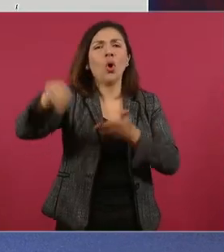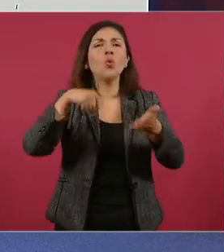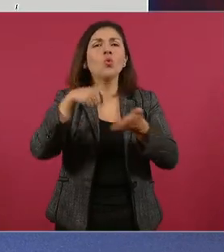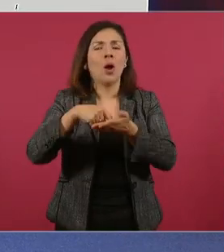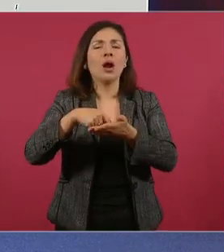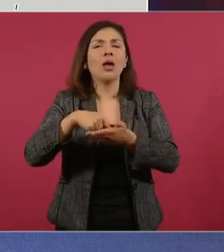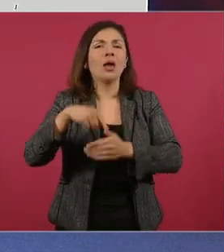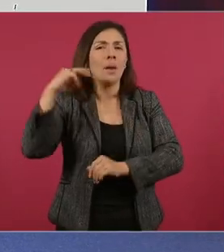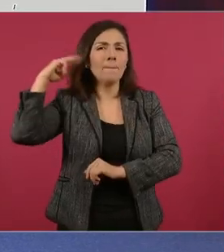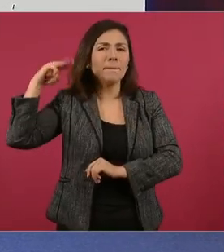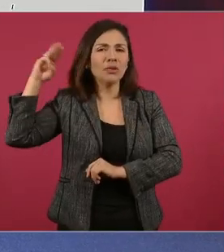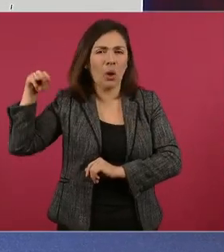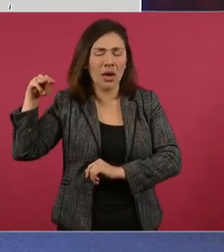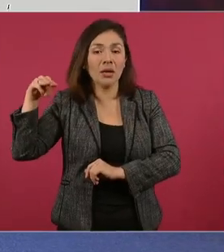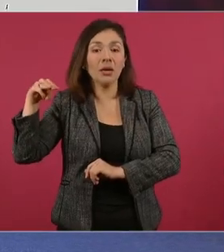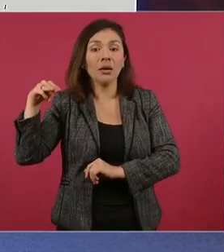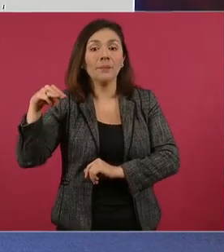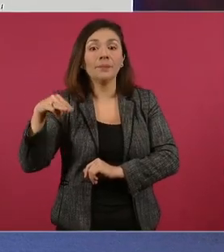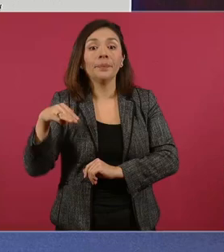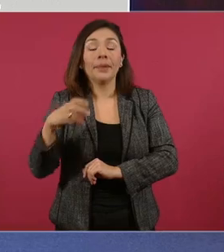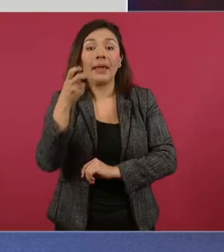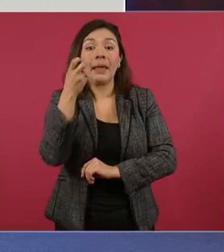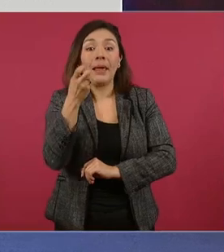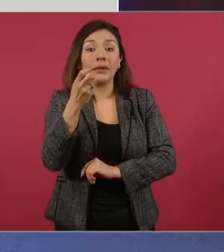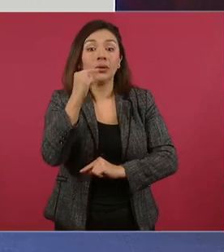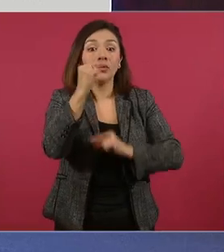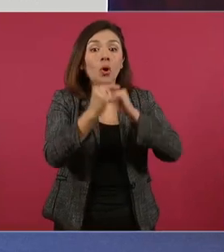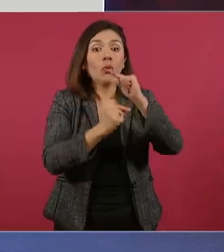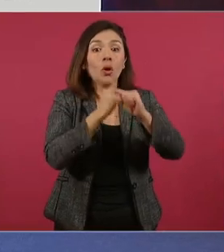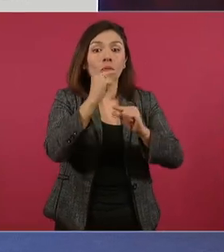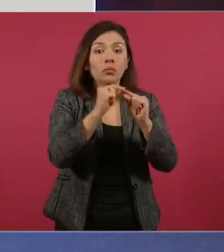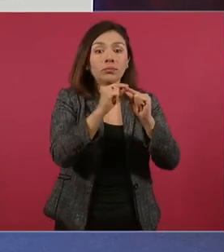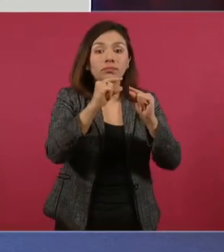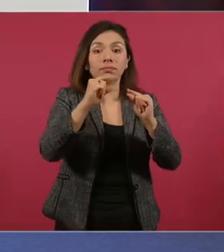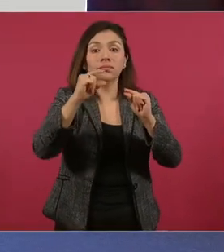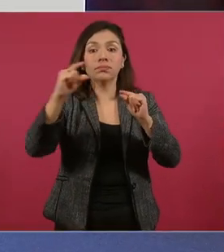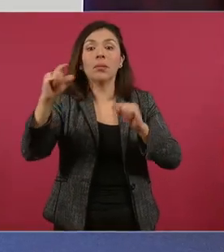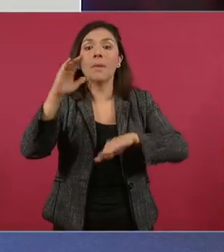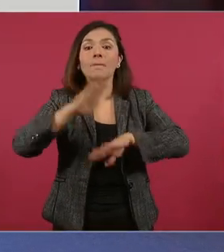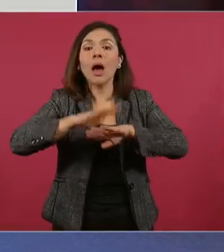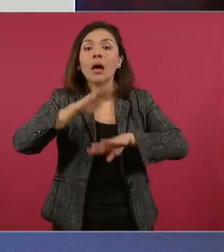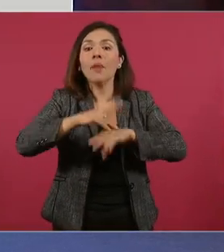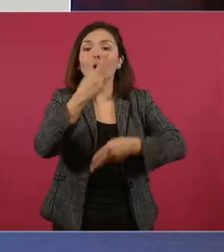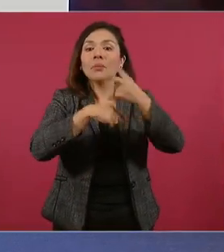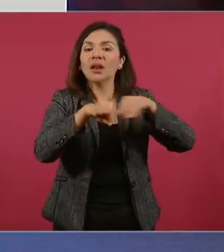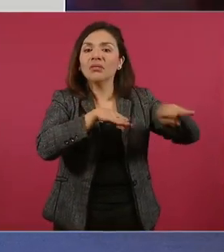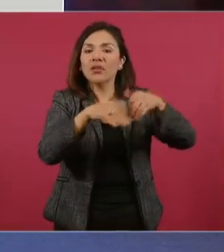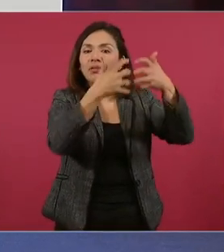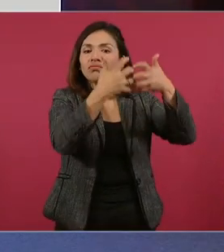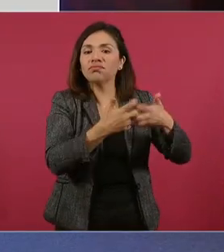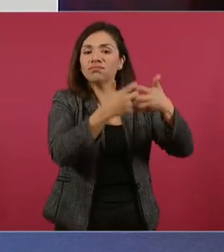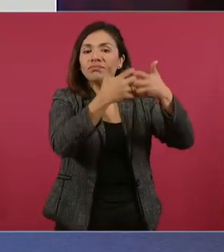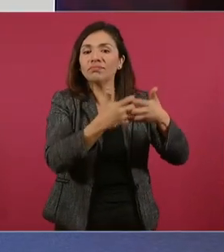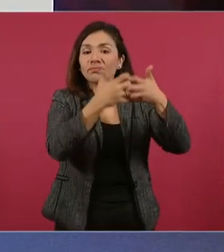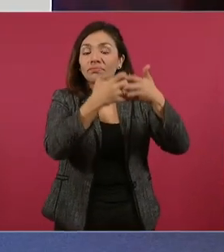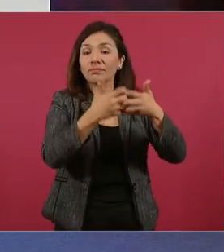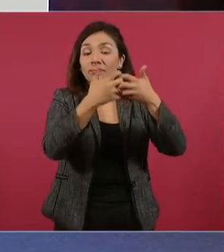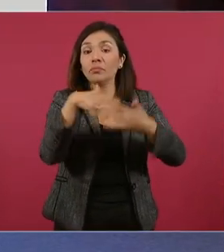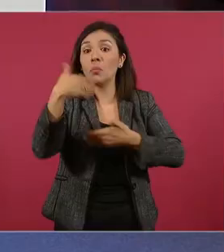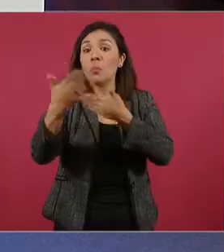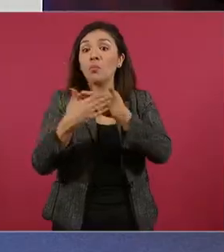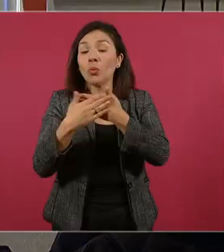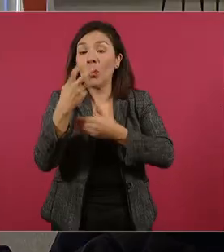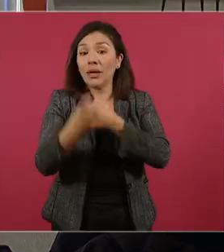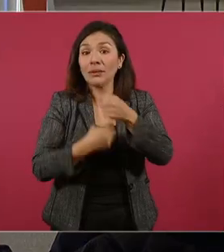Michoacán. Bueno, pues este ha sido el comportamiento en los años del incremento de la producción. Vamos a cerrar